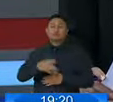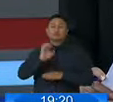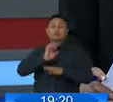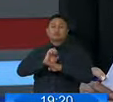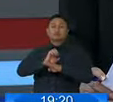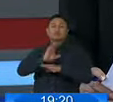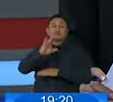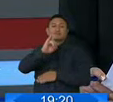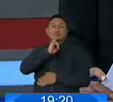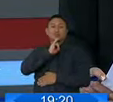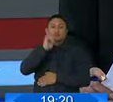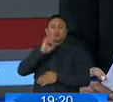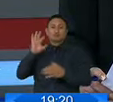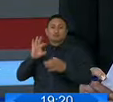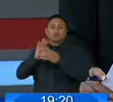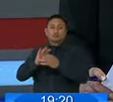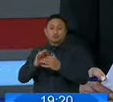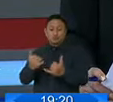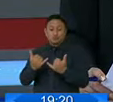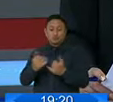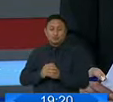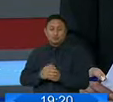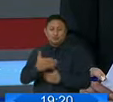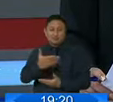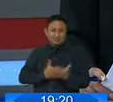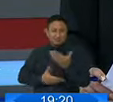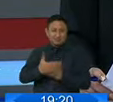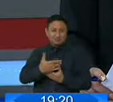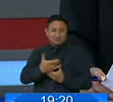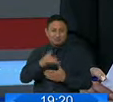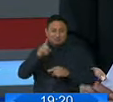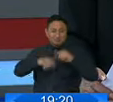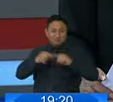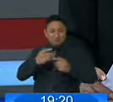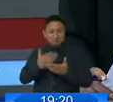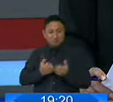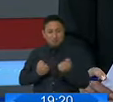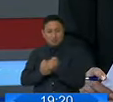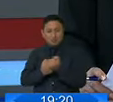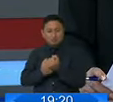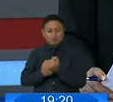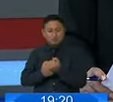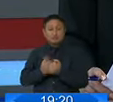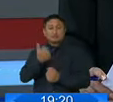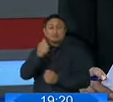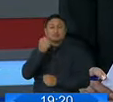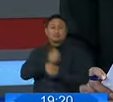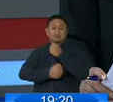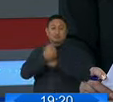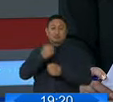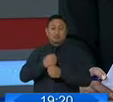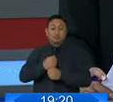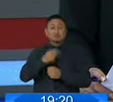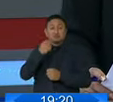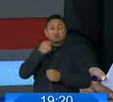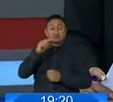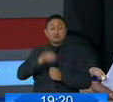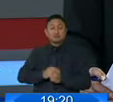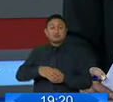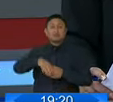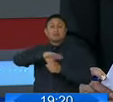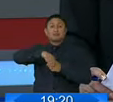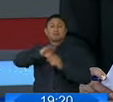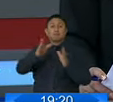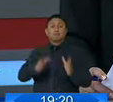y los Estados Unidos atraviesan por uno de sus mejores momentos de amistad y cooperación en más de 10 años. Así lo afirmó el embajador